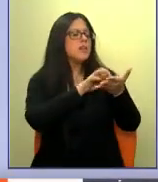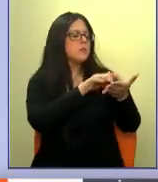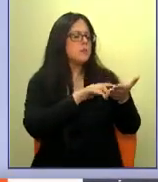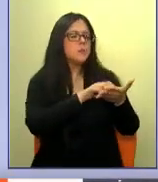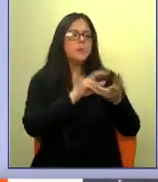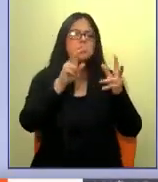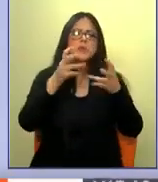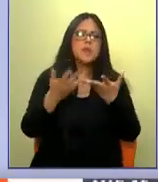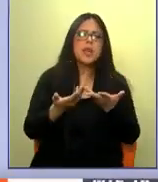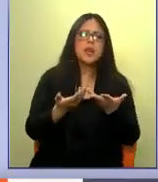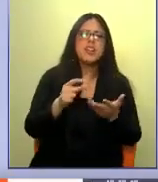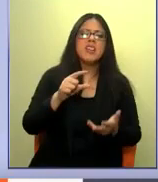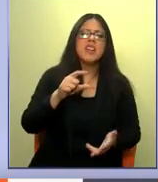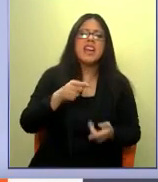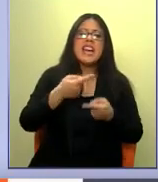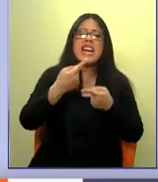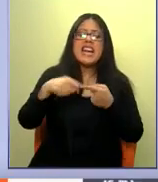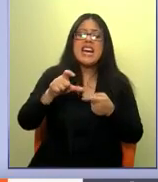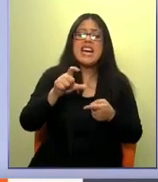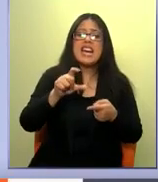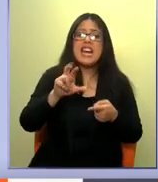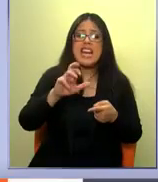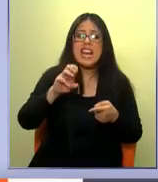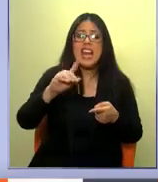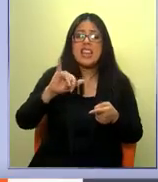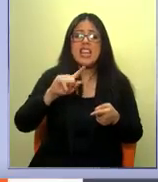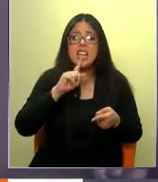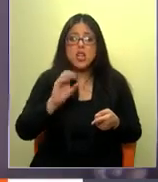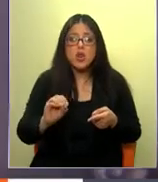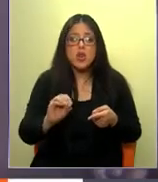de consumo, hipotecarios y tarjetas de crédito ingresando